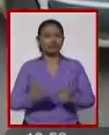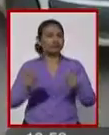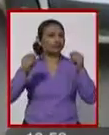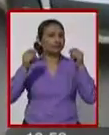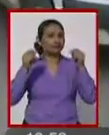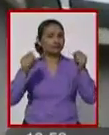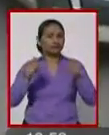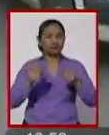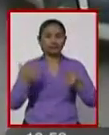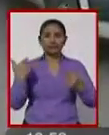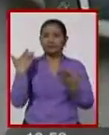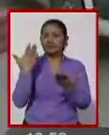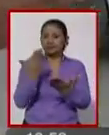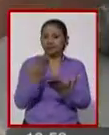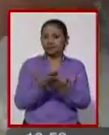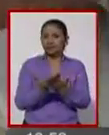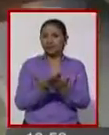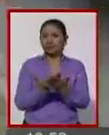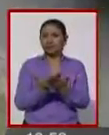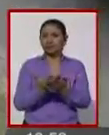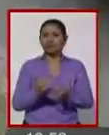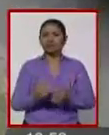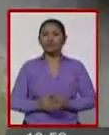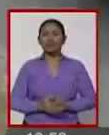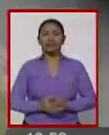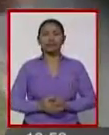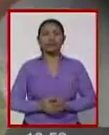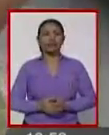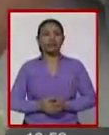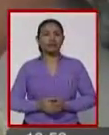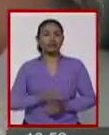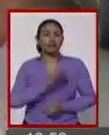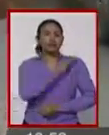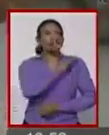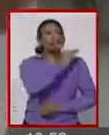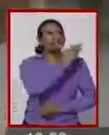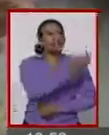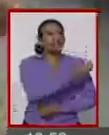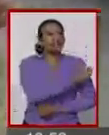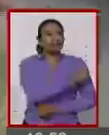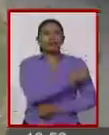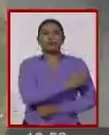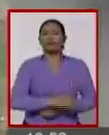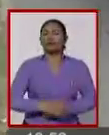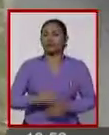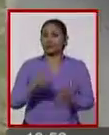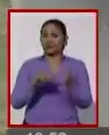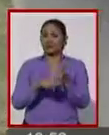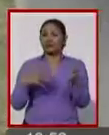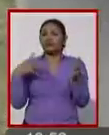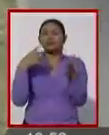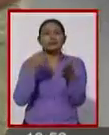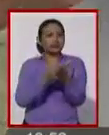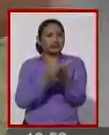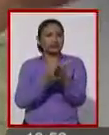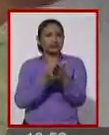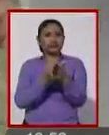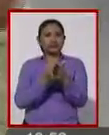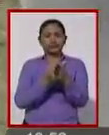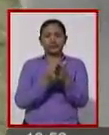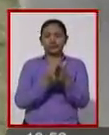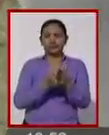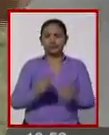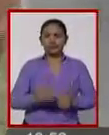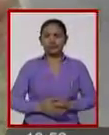violentamente. Yo estaba viniendo así como viene el vehículo apenas y violentamente se dio la vuelta y ahí es donde impactó y...